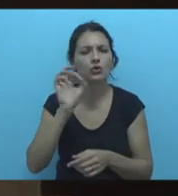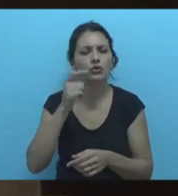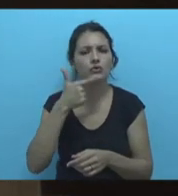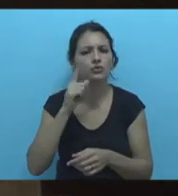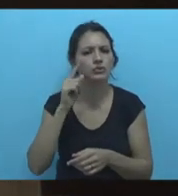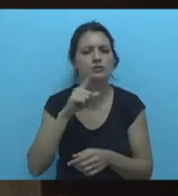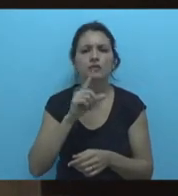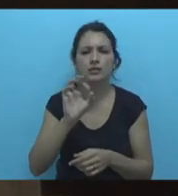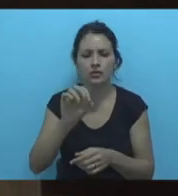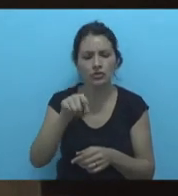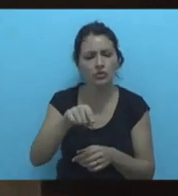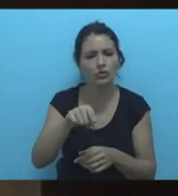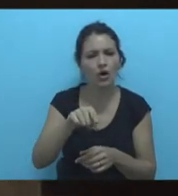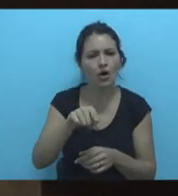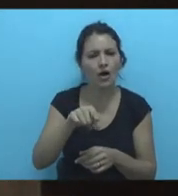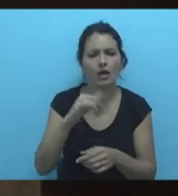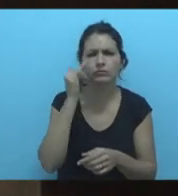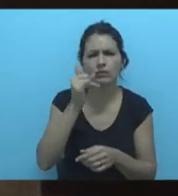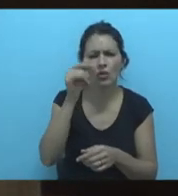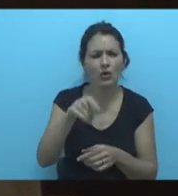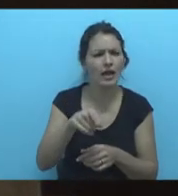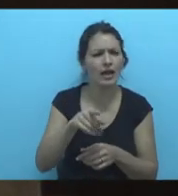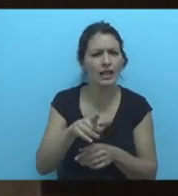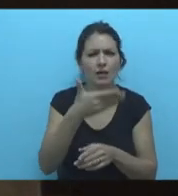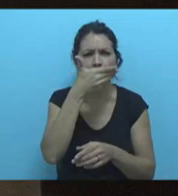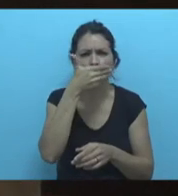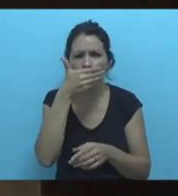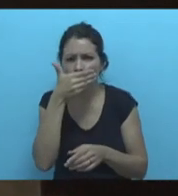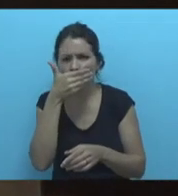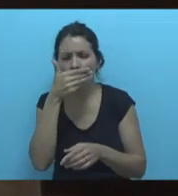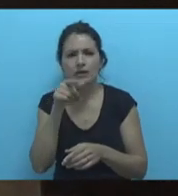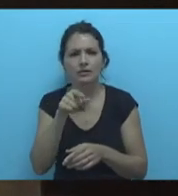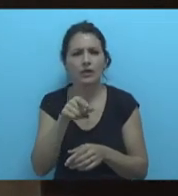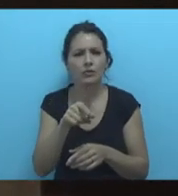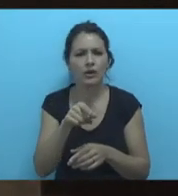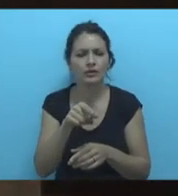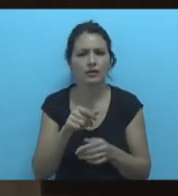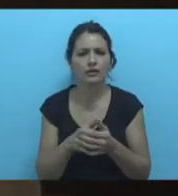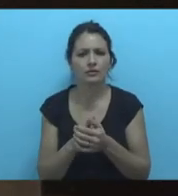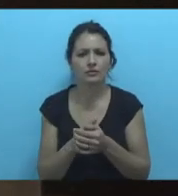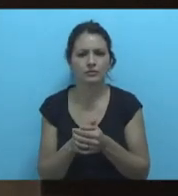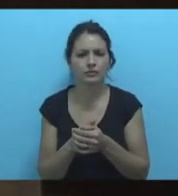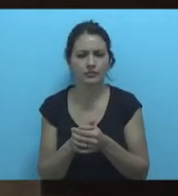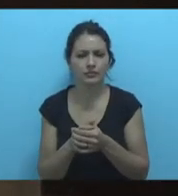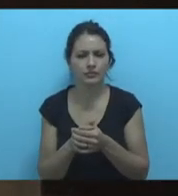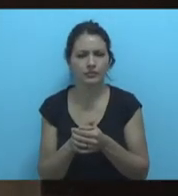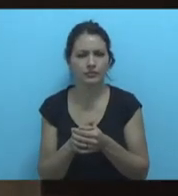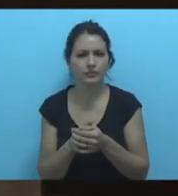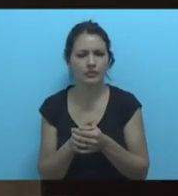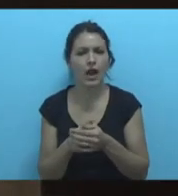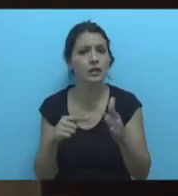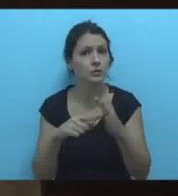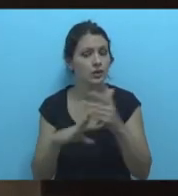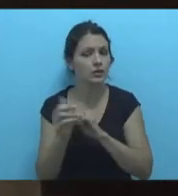militante político del PRT, que estuvo secuestrado en el Servicio de Informaciones de la